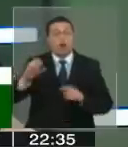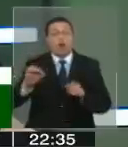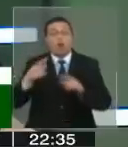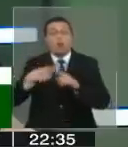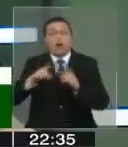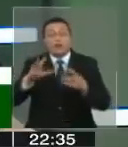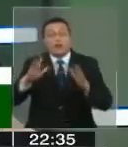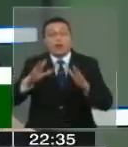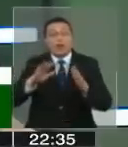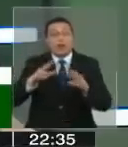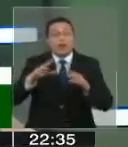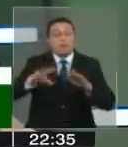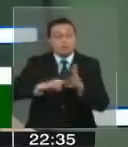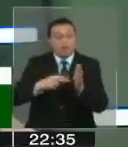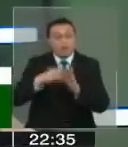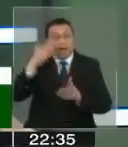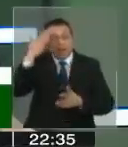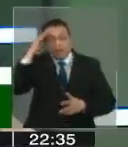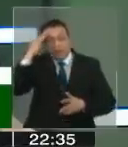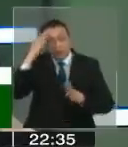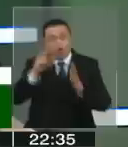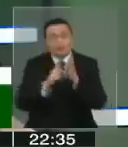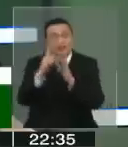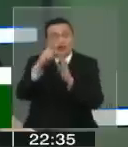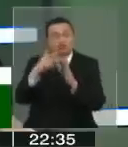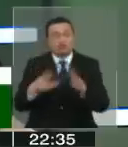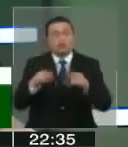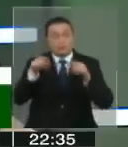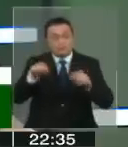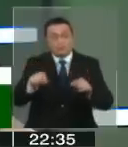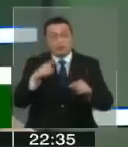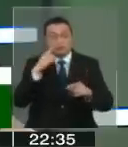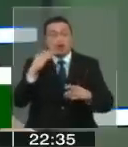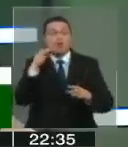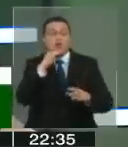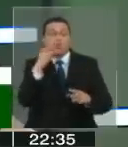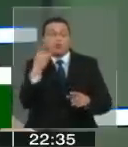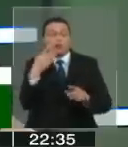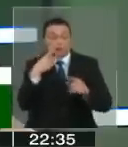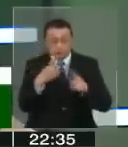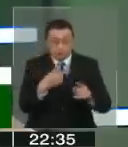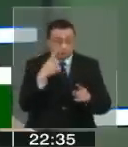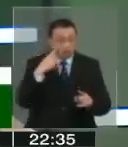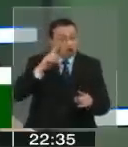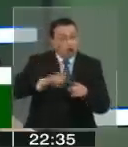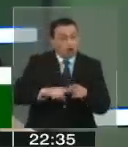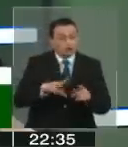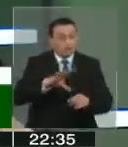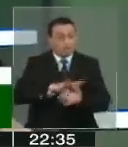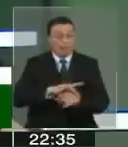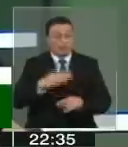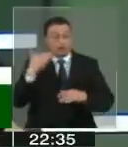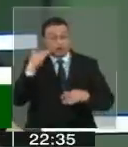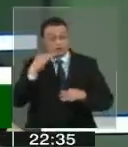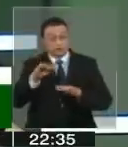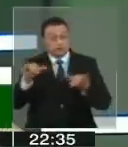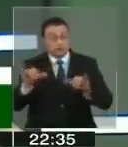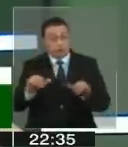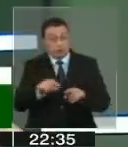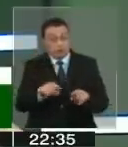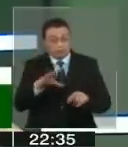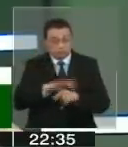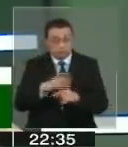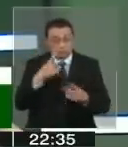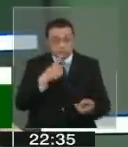trastorno del neurodesarrollo. Entonces el niño que llega al servicio de urgencia, que lo ve un pediatra que no conoce el cuadro, ya se enfrenta,